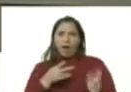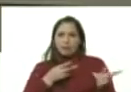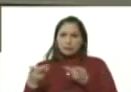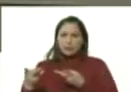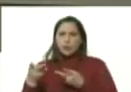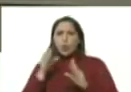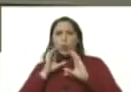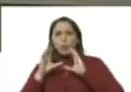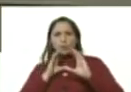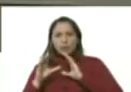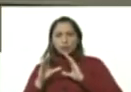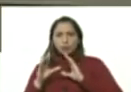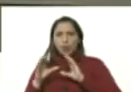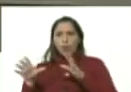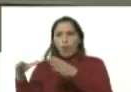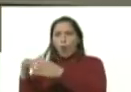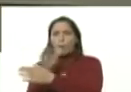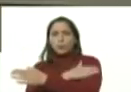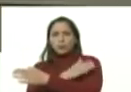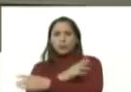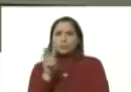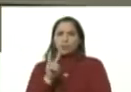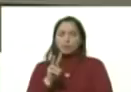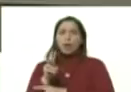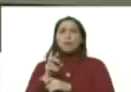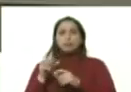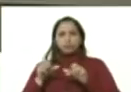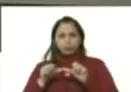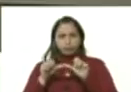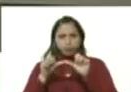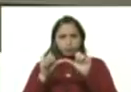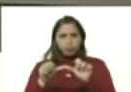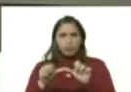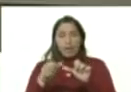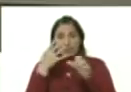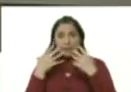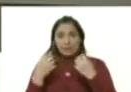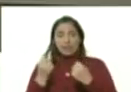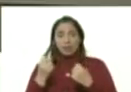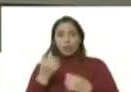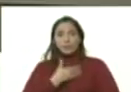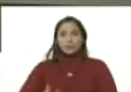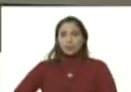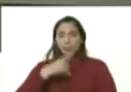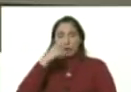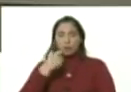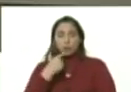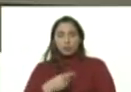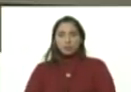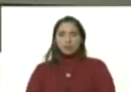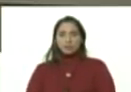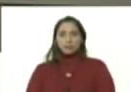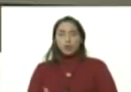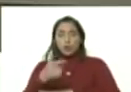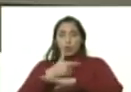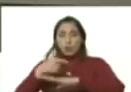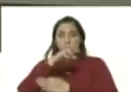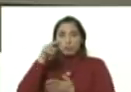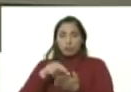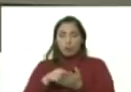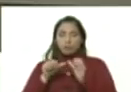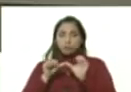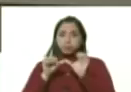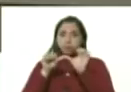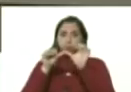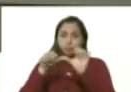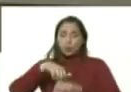comunicación por parte de la derecha venezolana para darle continuidad, entendiendo que el jefe de Estado venezolano asegura que el gobierno nacional continuará